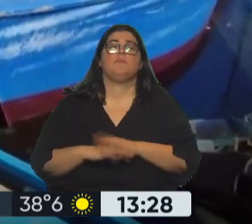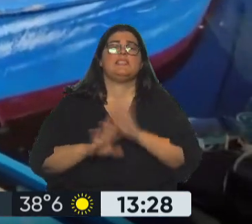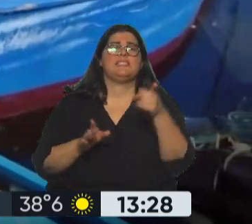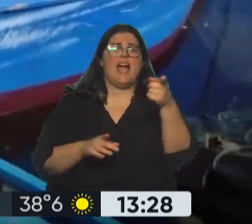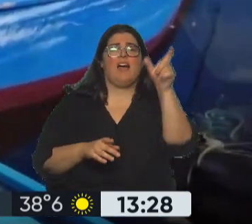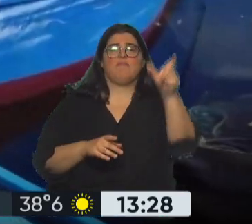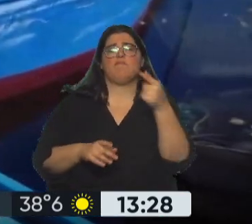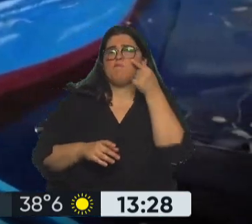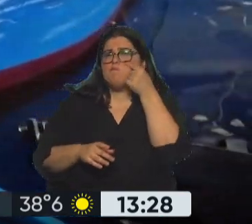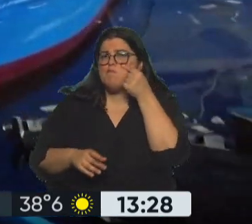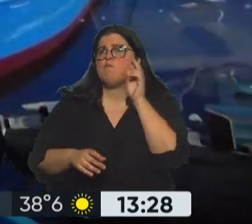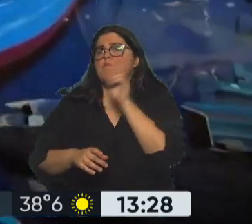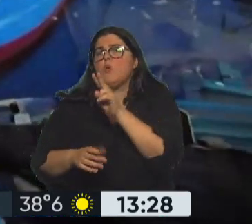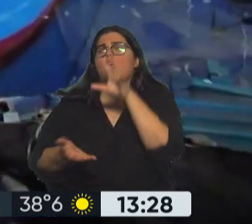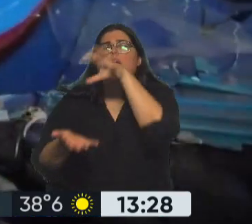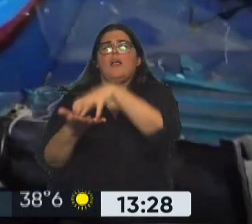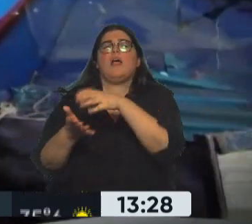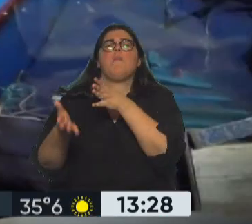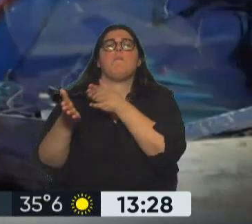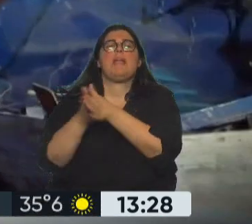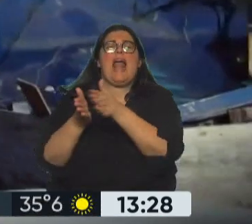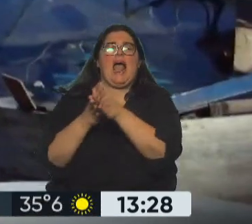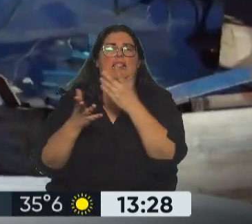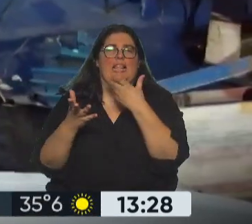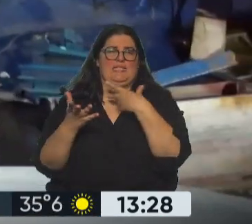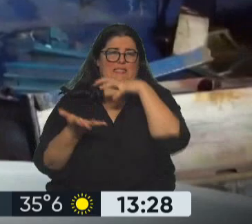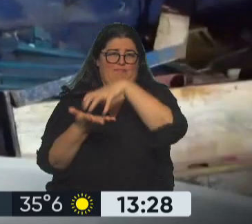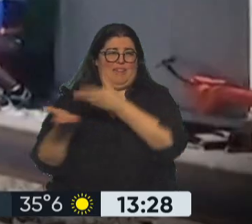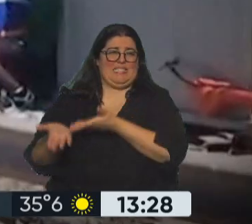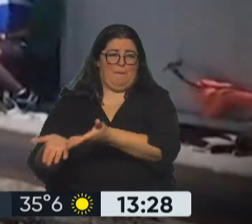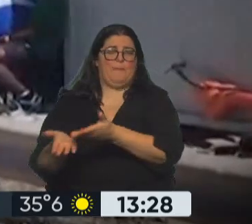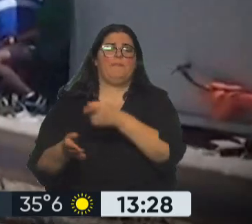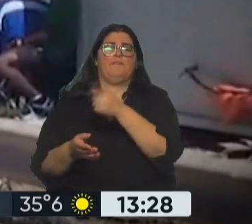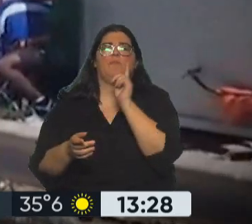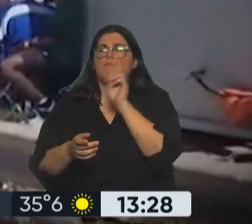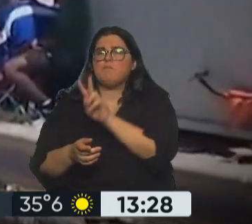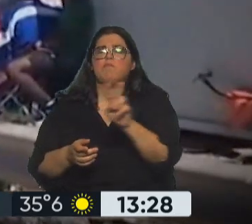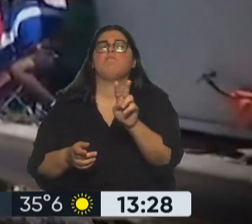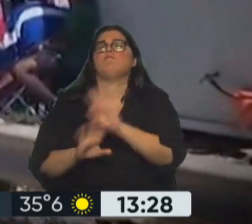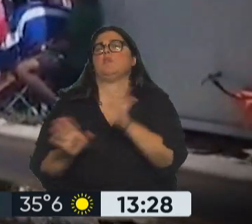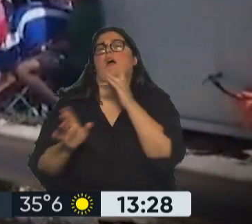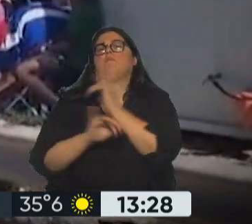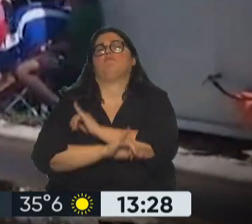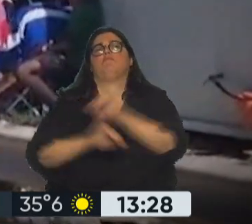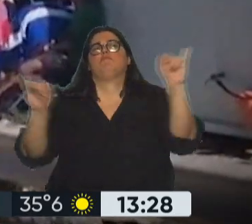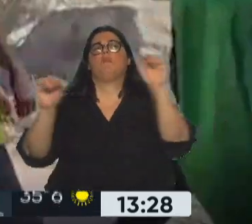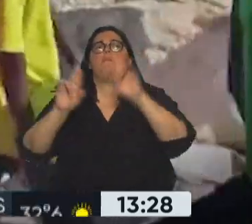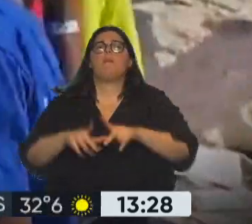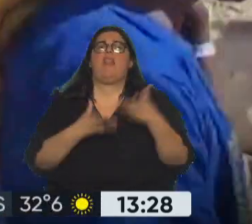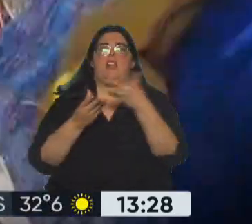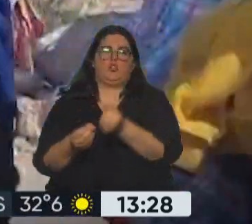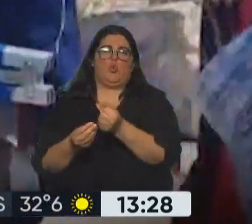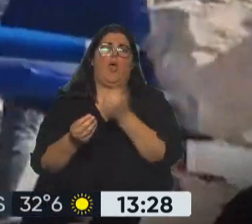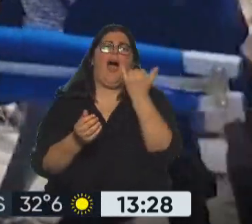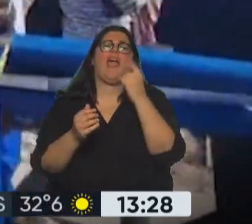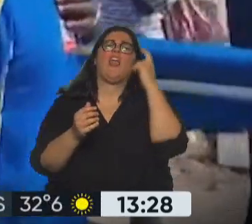centro de recepción de inmigrantes en Lampedusa, la máxima autoridad de la Unión Europea anunció un plan de ayuda que incluye, entre otros 10